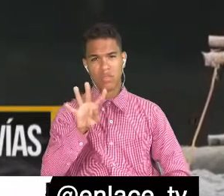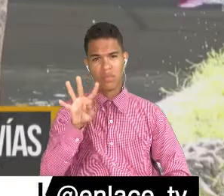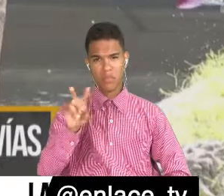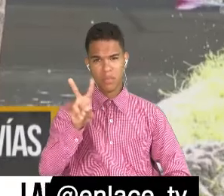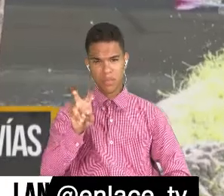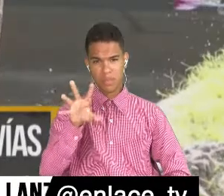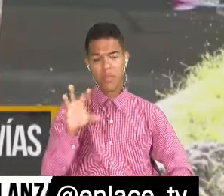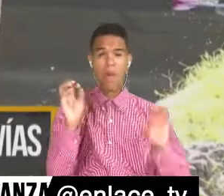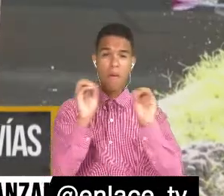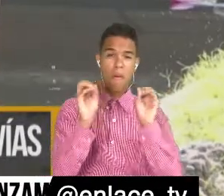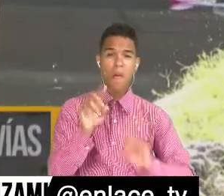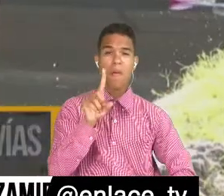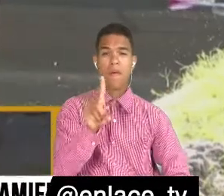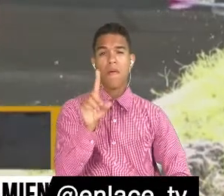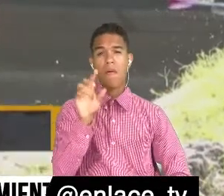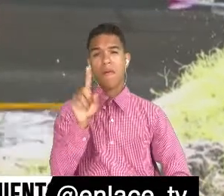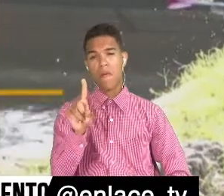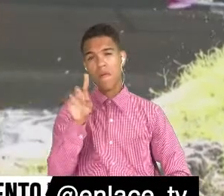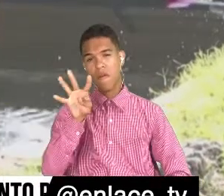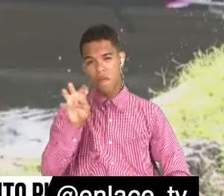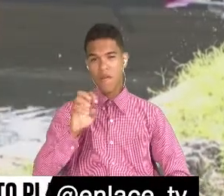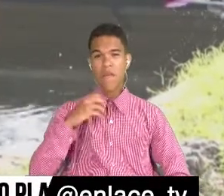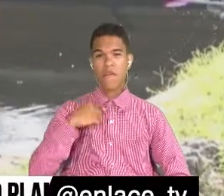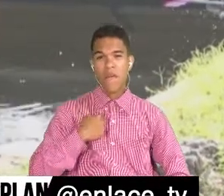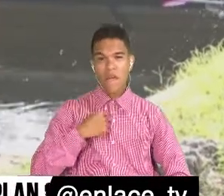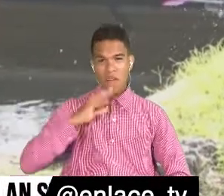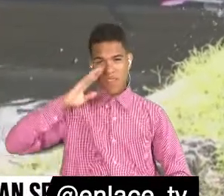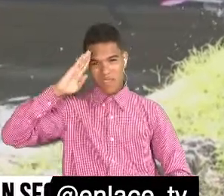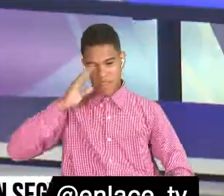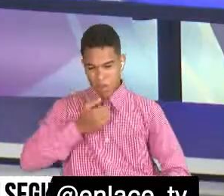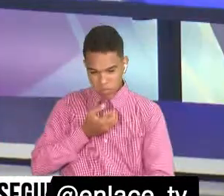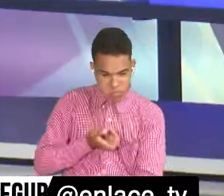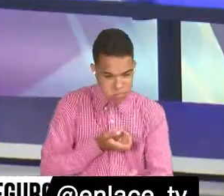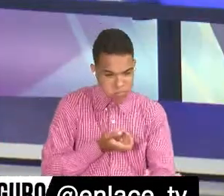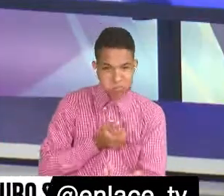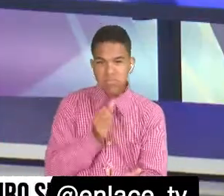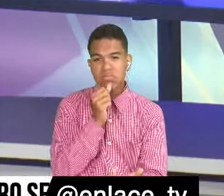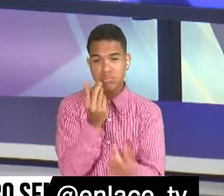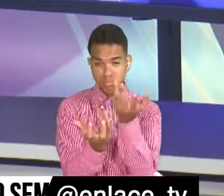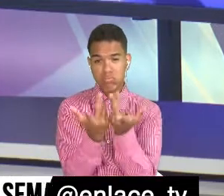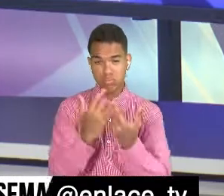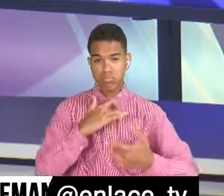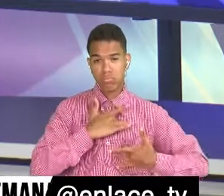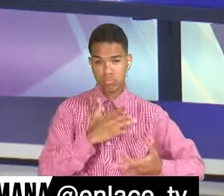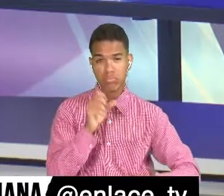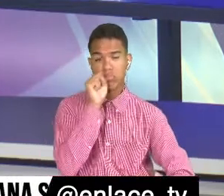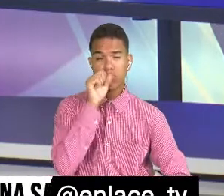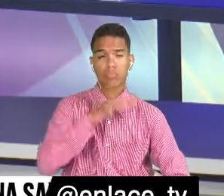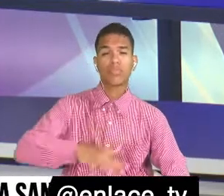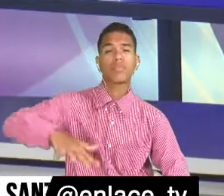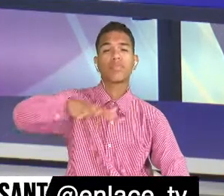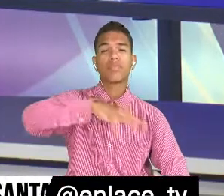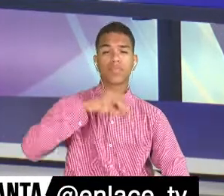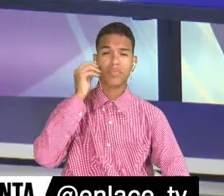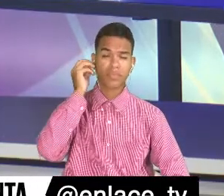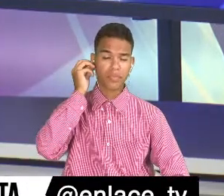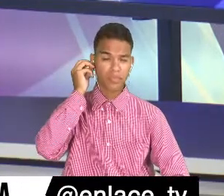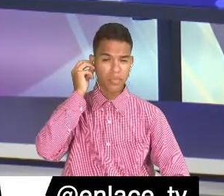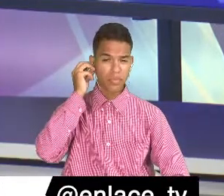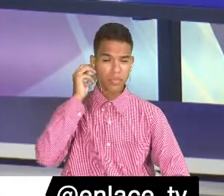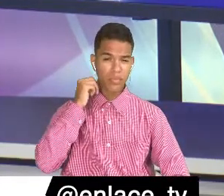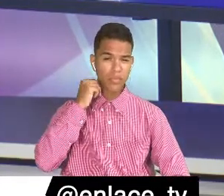305-261-4475 o en el 119 del Cuerpo de Bomberos Voluntarios de Barranca Bermeja. A propósito de lluvias, las que se han registrado en